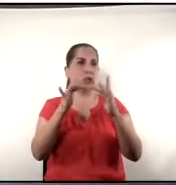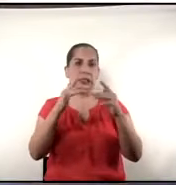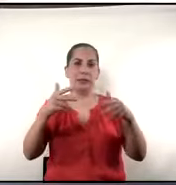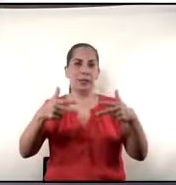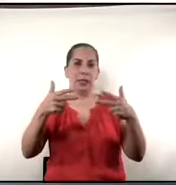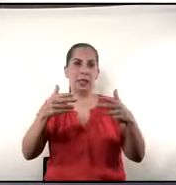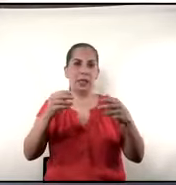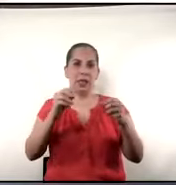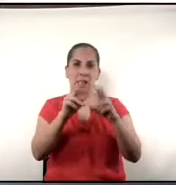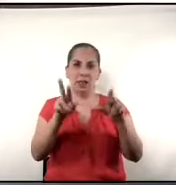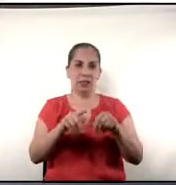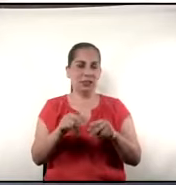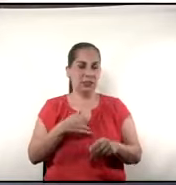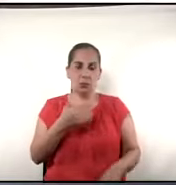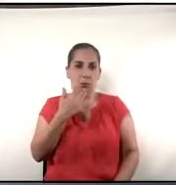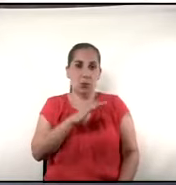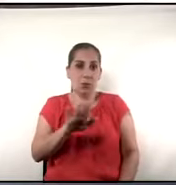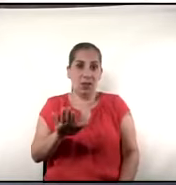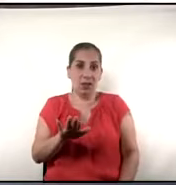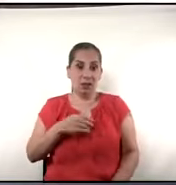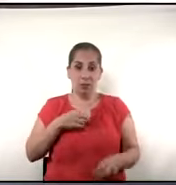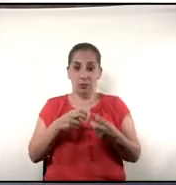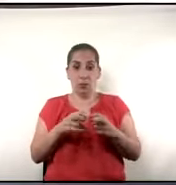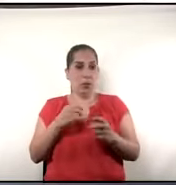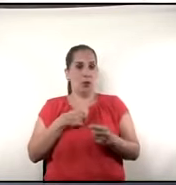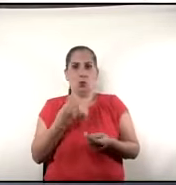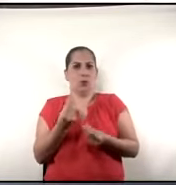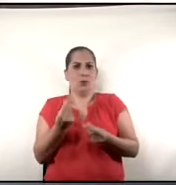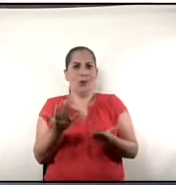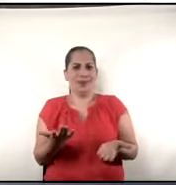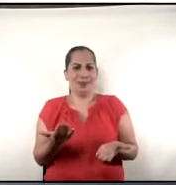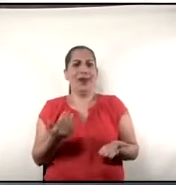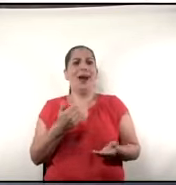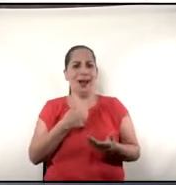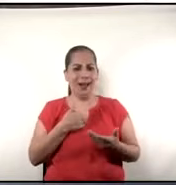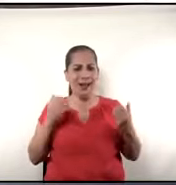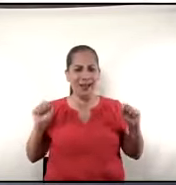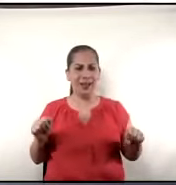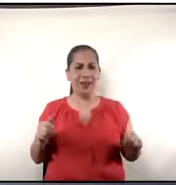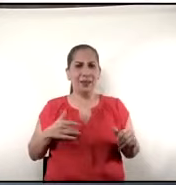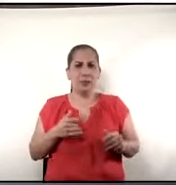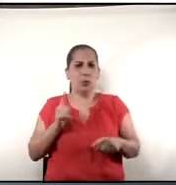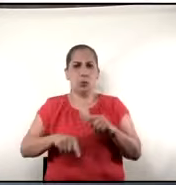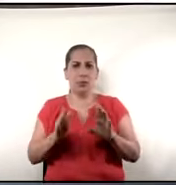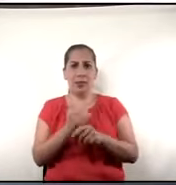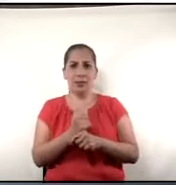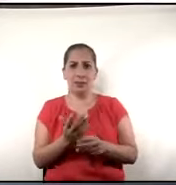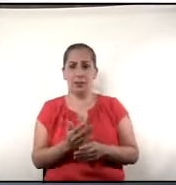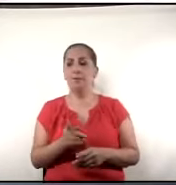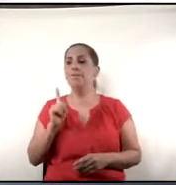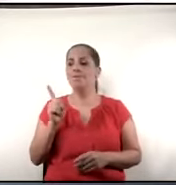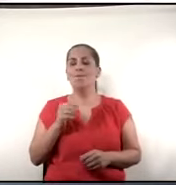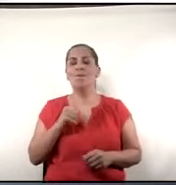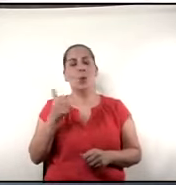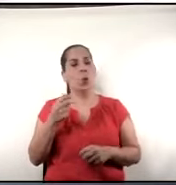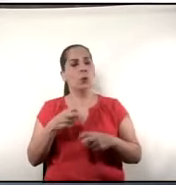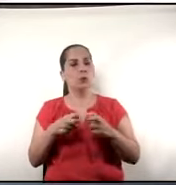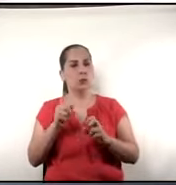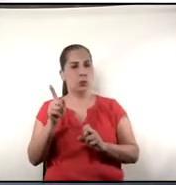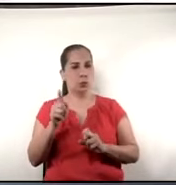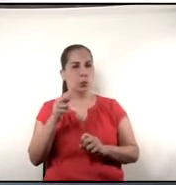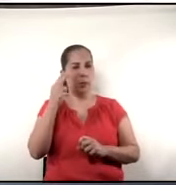mal y que el problema no es de dinero, o sea, teniendo cómo, no pueden lo hacer. Otro problema, Henry, donde